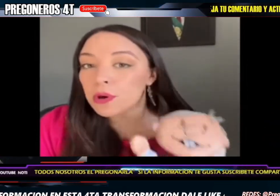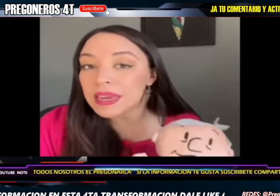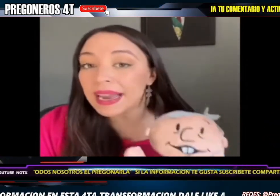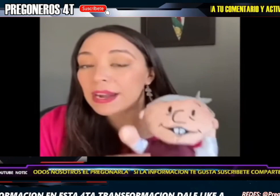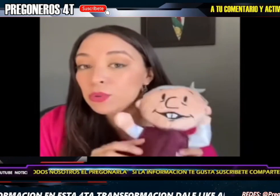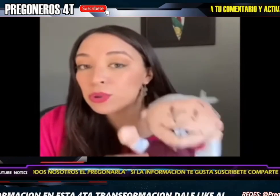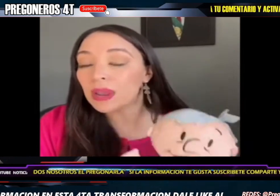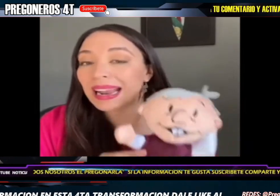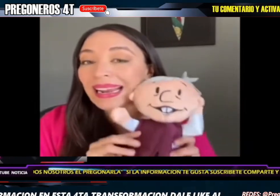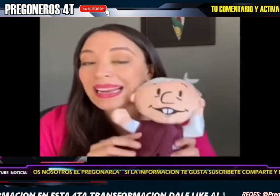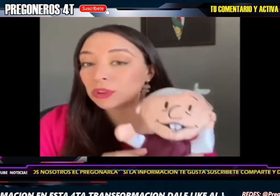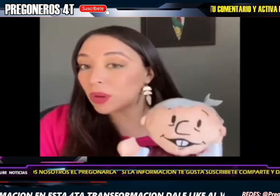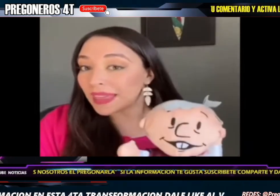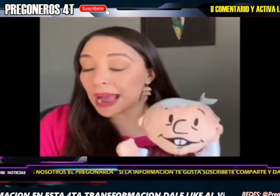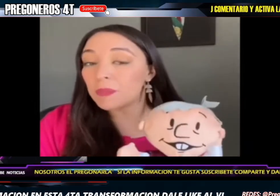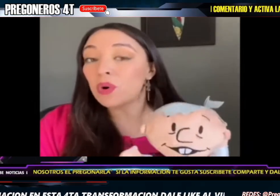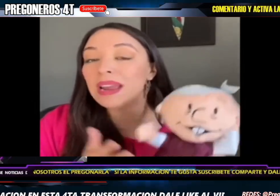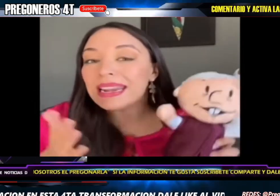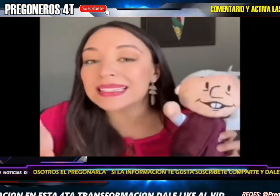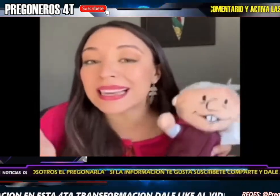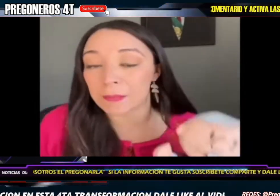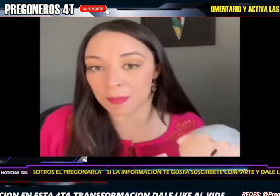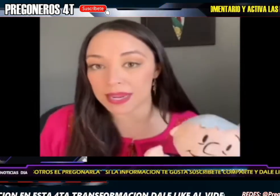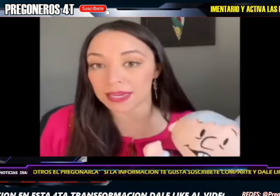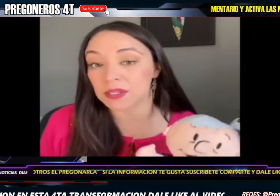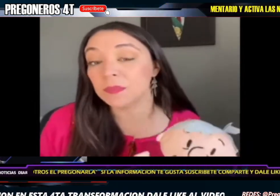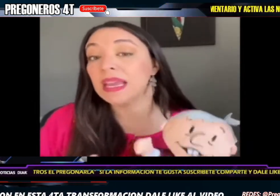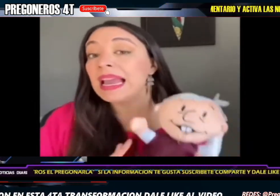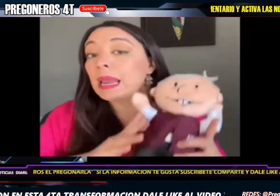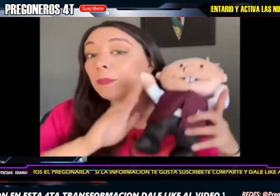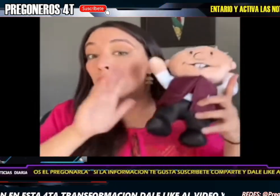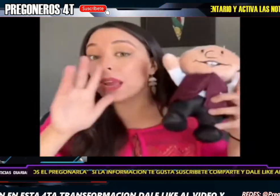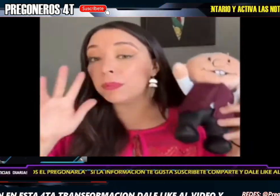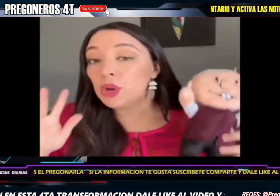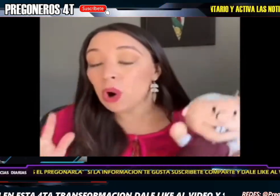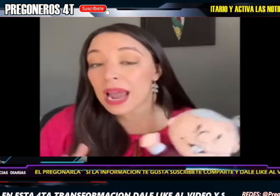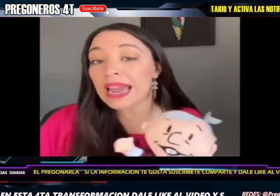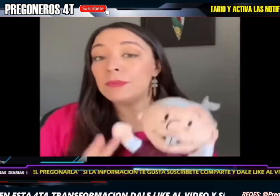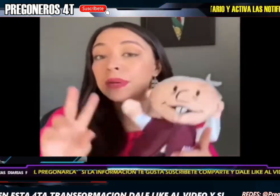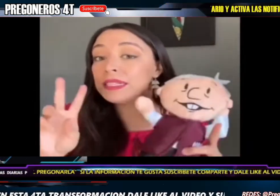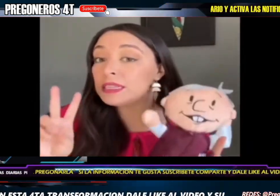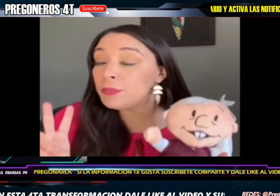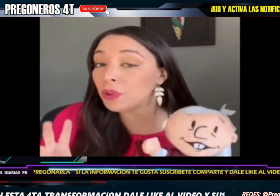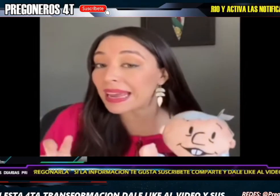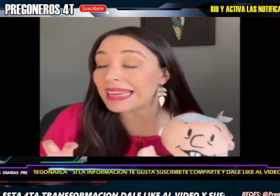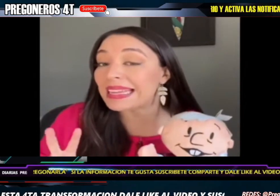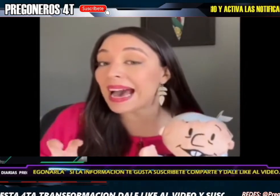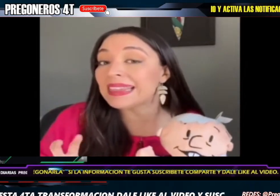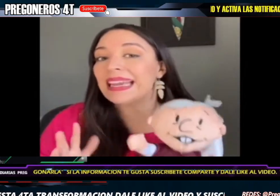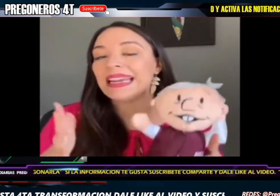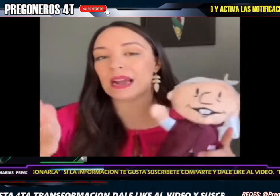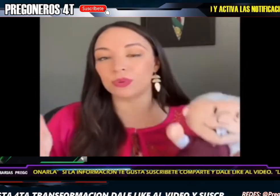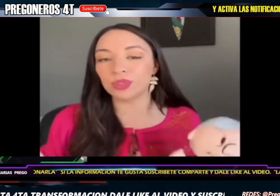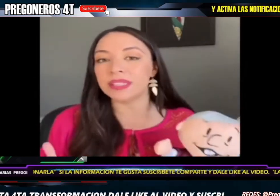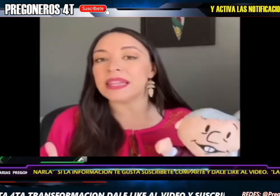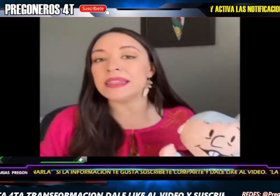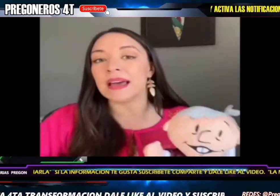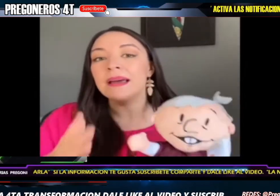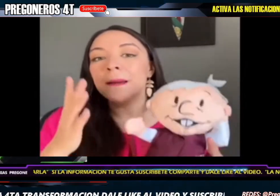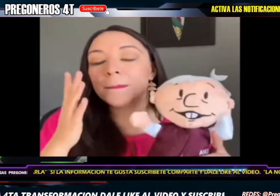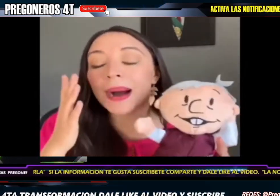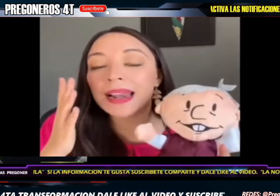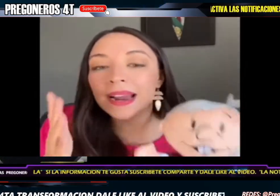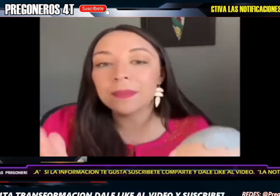acaba de prohibir el uso de la caricatura de amlo en las campañas que porque viola el principio de equidad en la